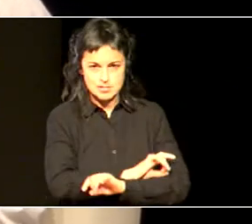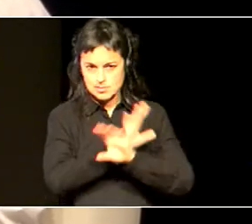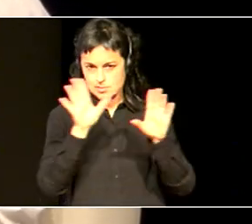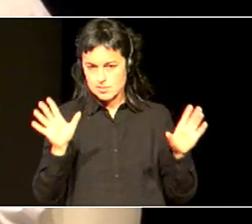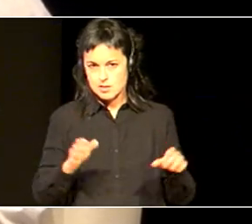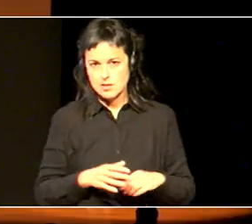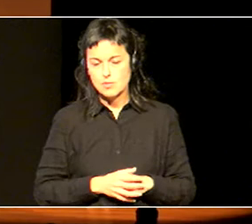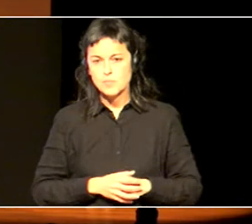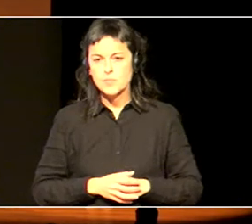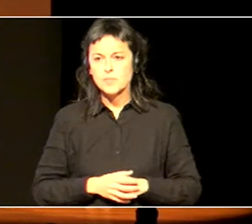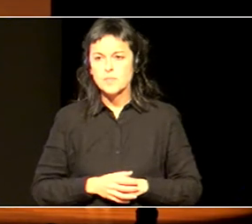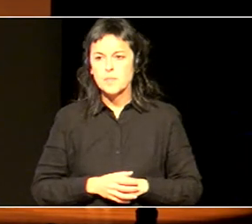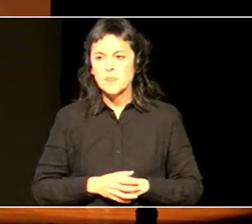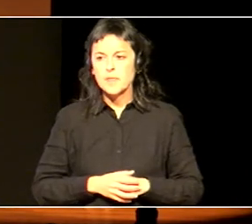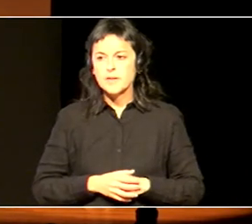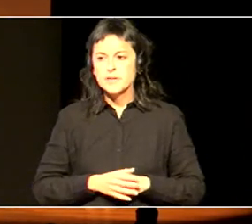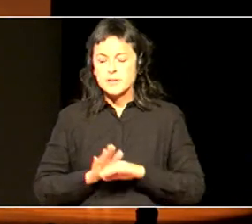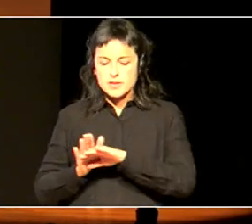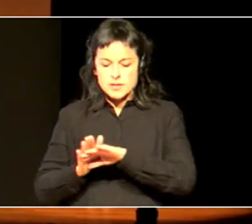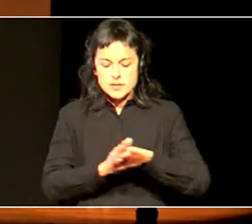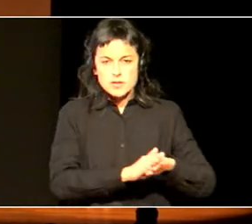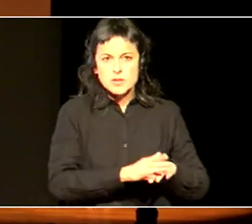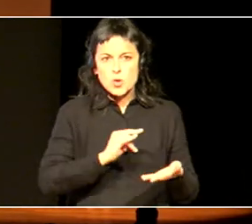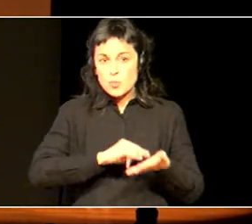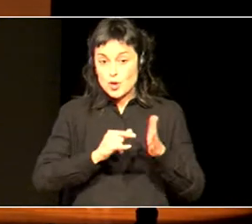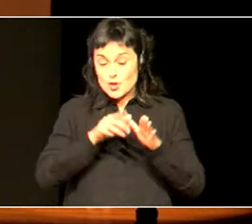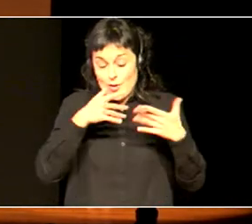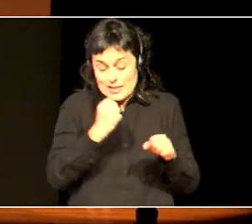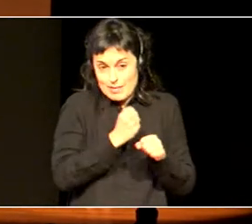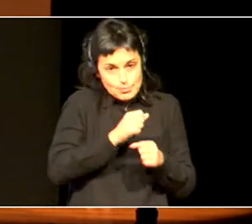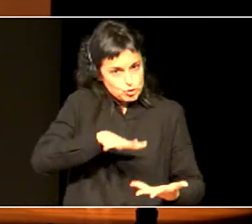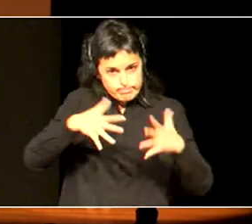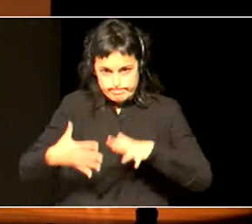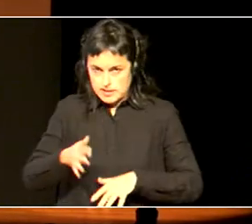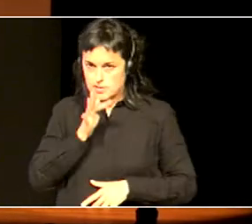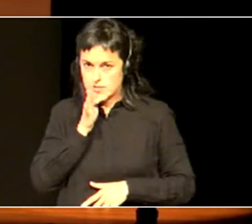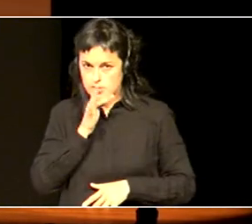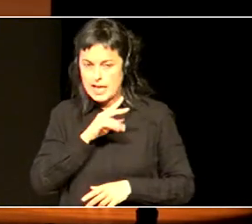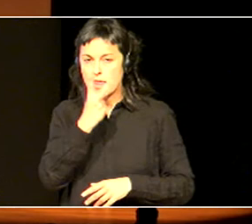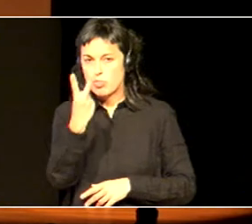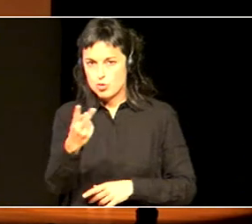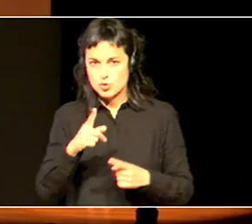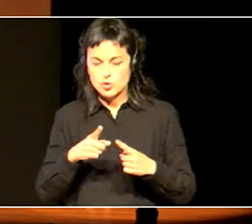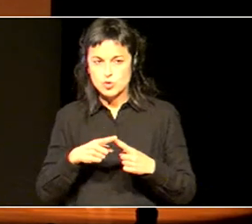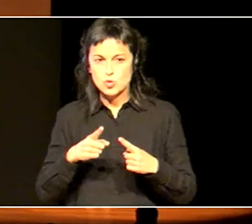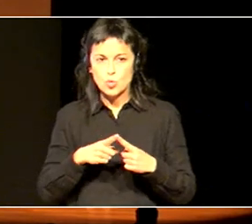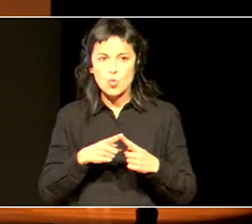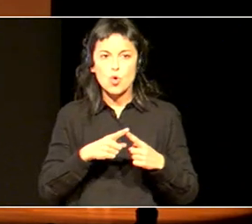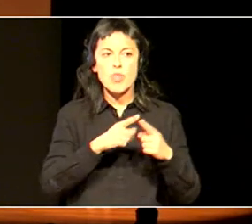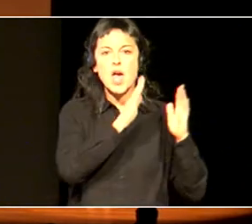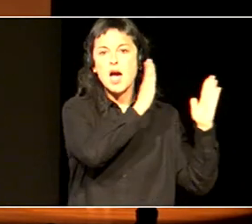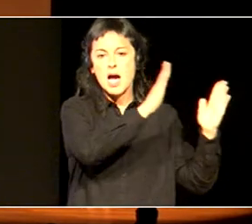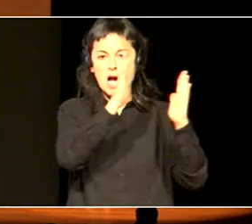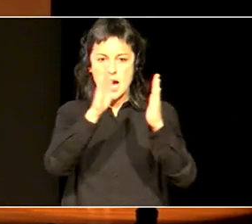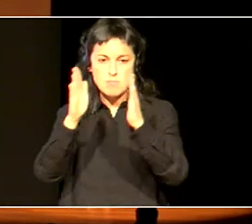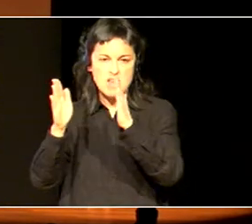Como proyectos que estamos trabajando, pero que todavía no hemos conseguido implantarlos, tenemos dos. Por uno es la gestión de los almacenes de